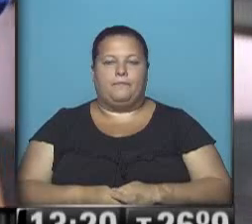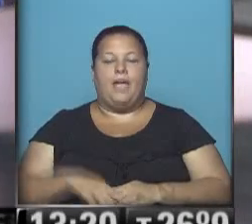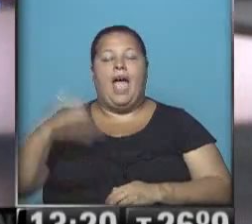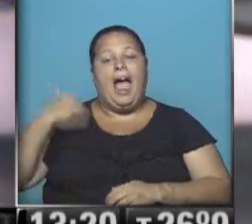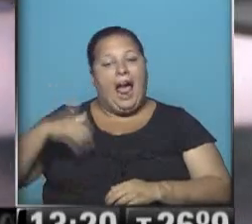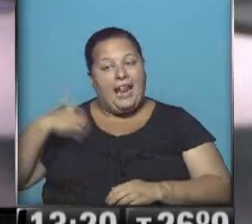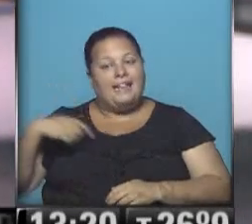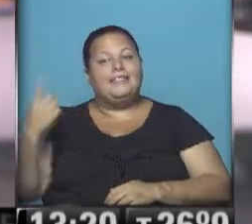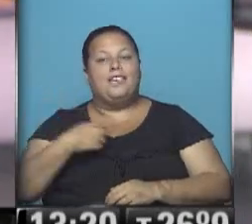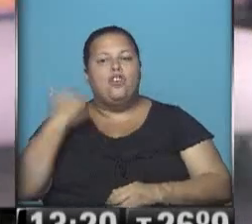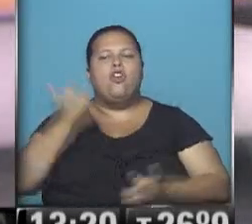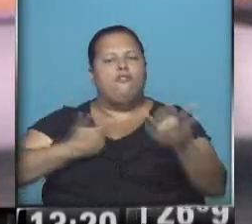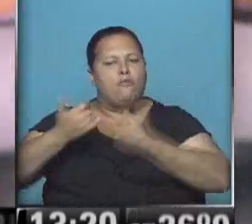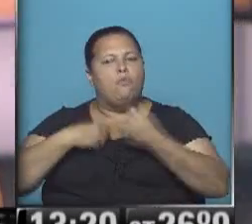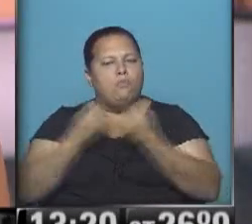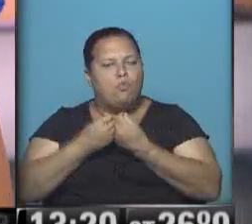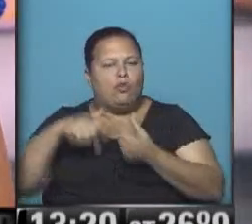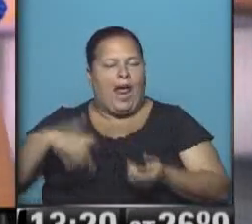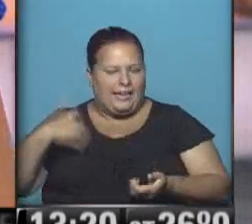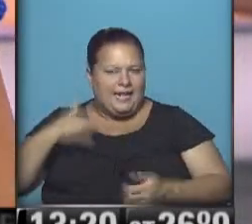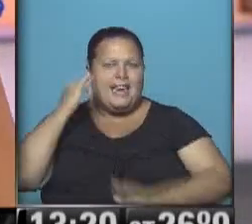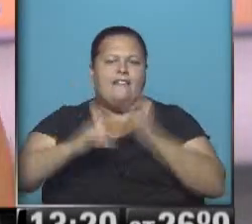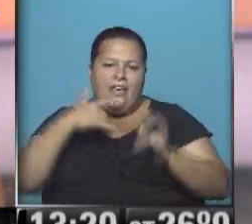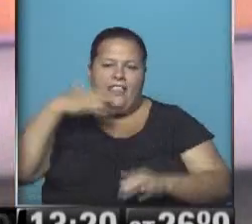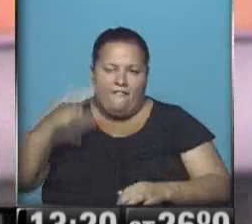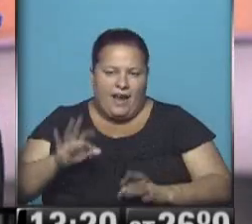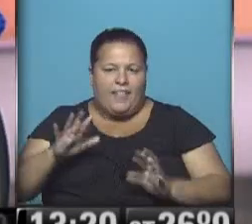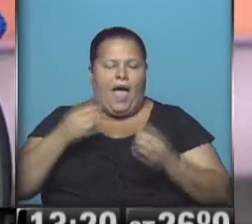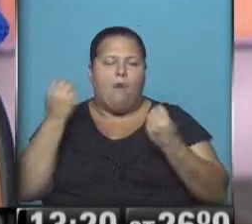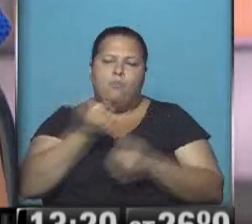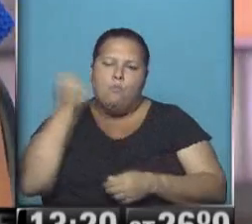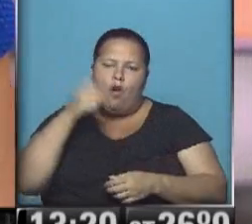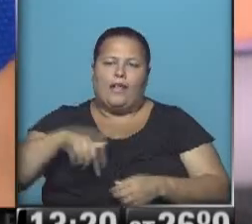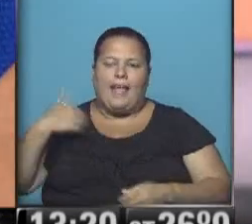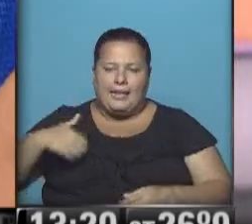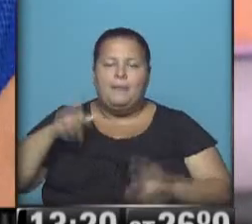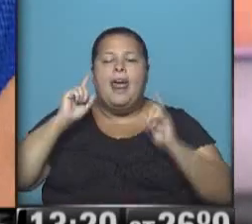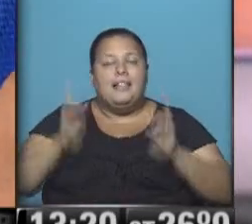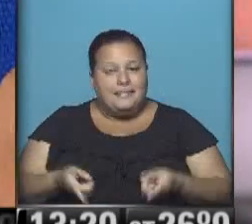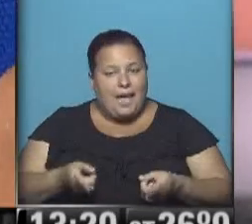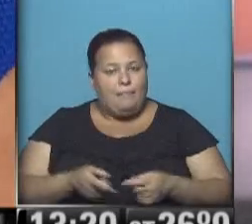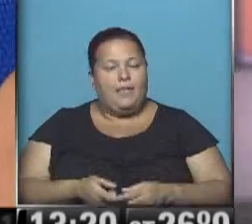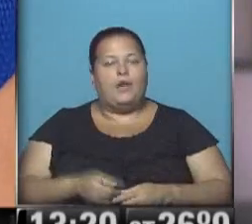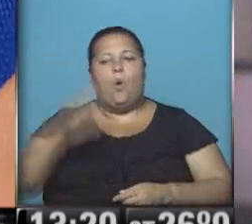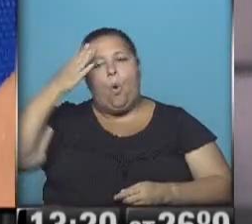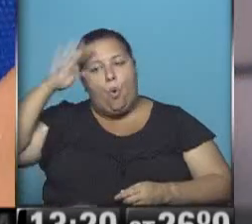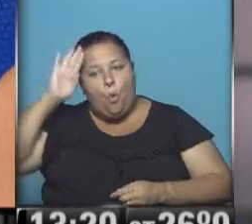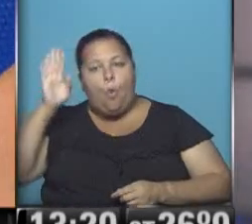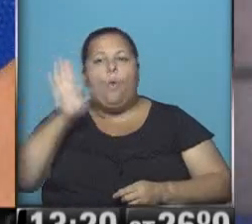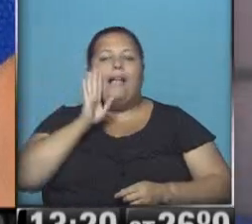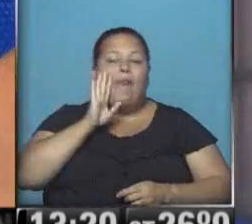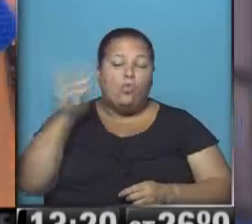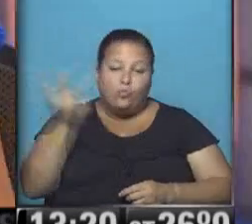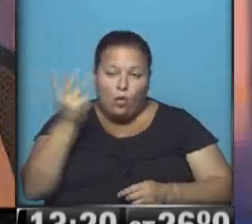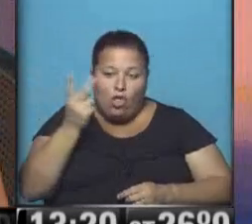Los argentinos estamos con mucha información en nuestro país, información verdaderamente trascendente de la Argentina, pero mientras tanto, entre Cuba y Estados